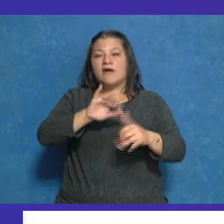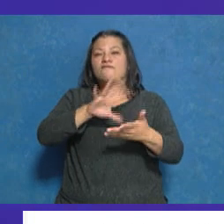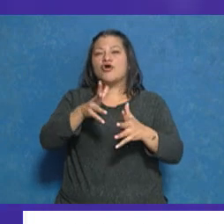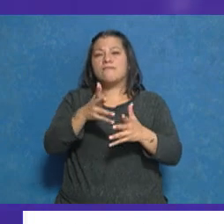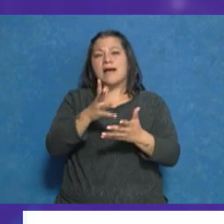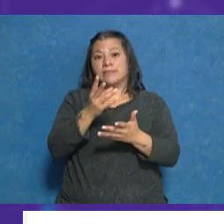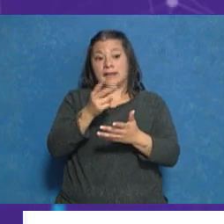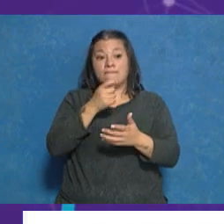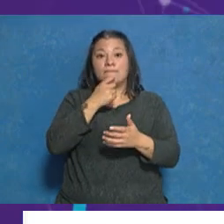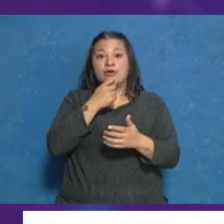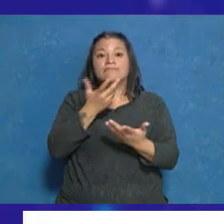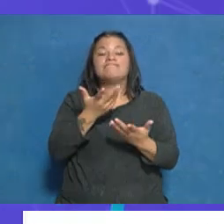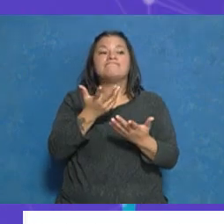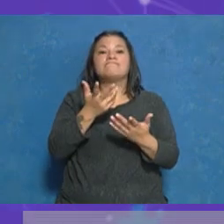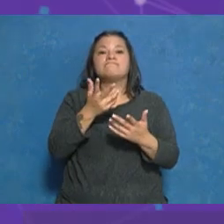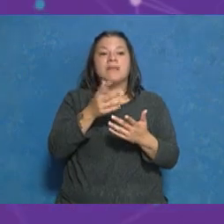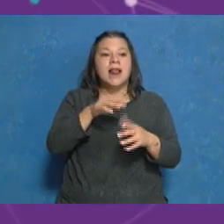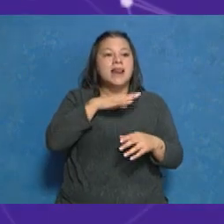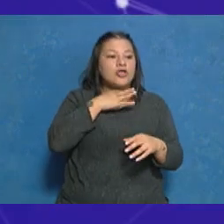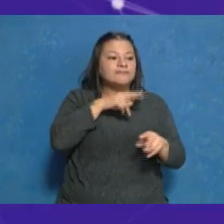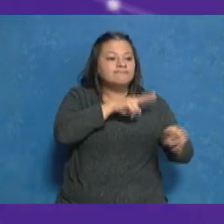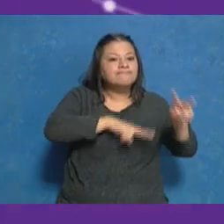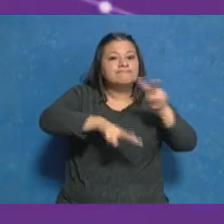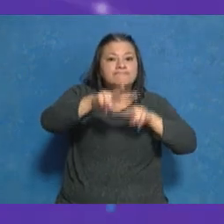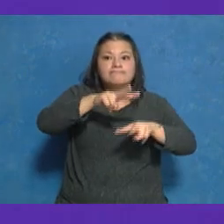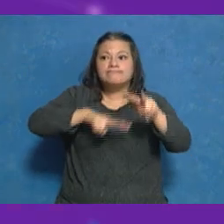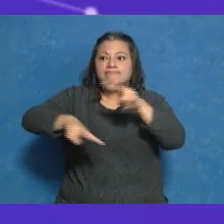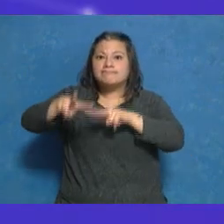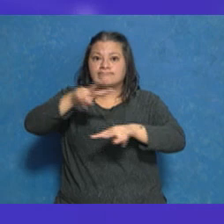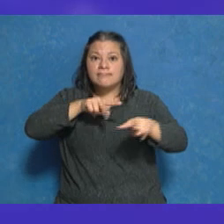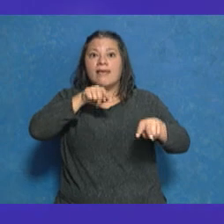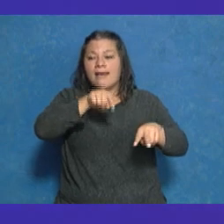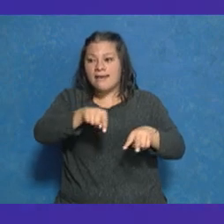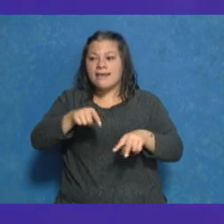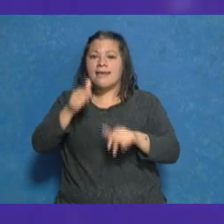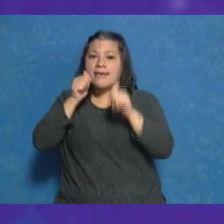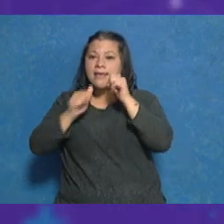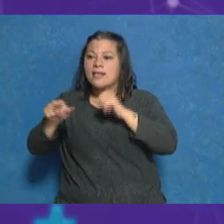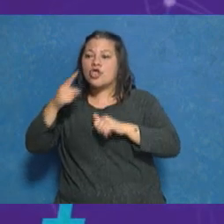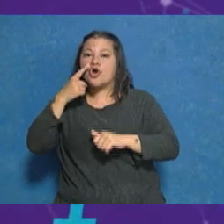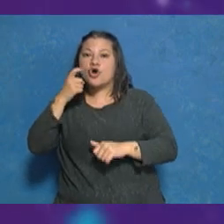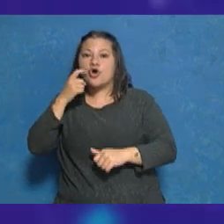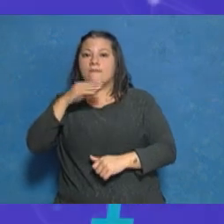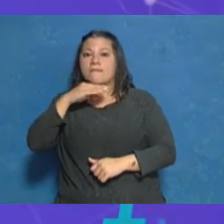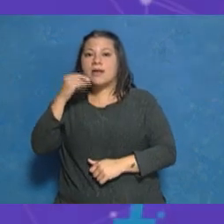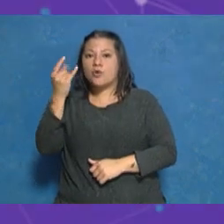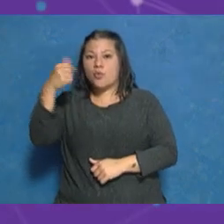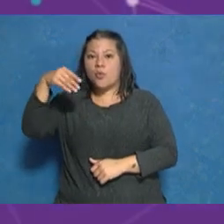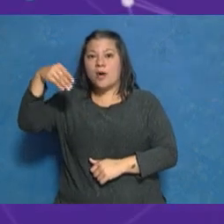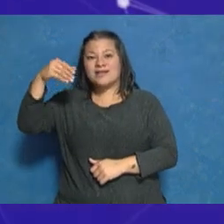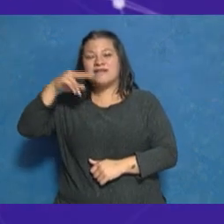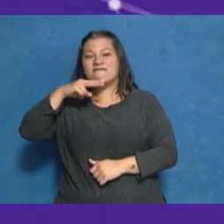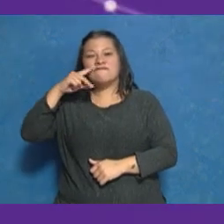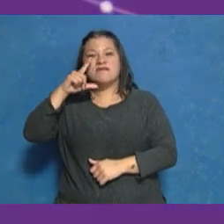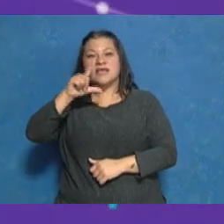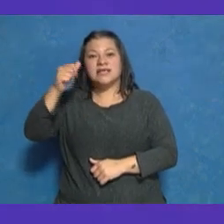de recompensa para dar con los autores del hecho en el que resultó gravemente herido Juan Villanueva. El Ministerio de Seguridad de la